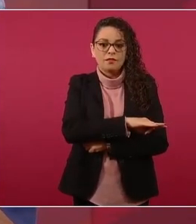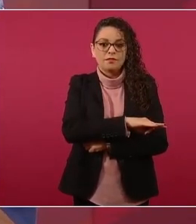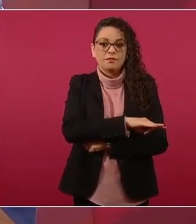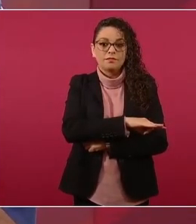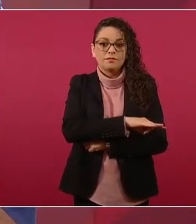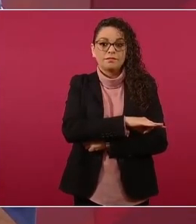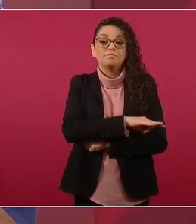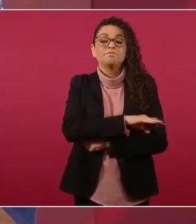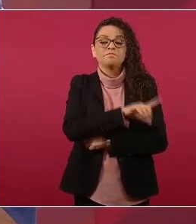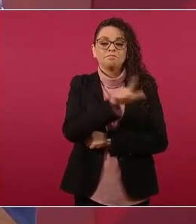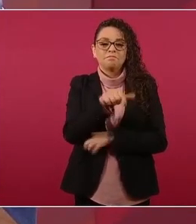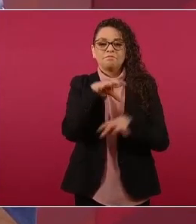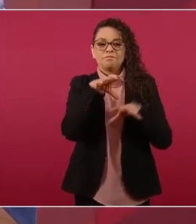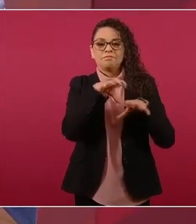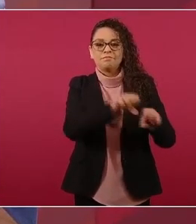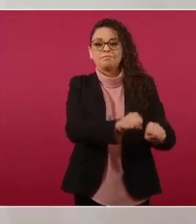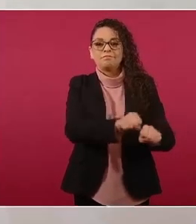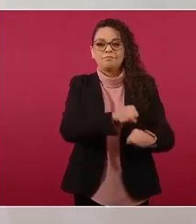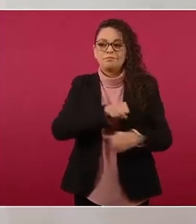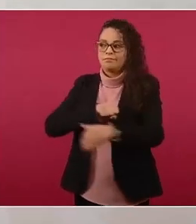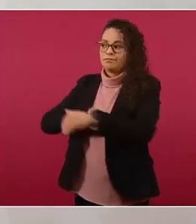entambaron.